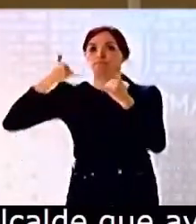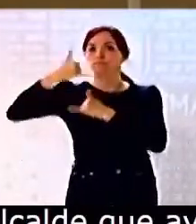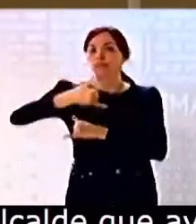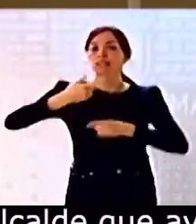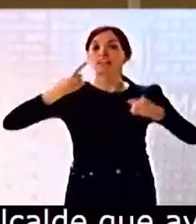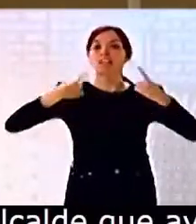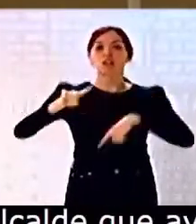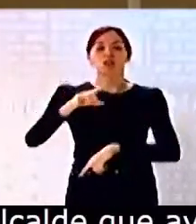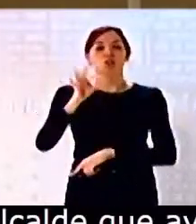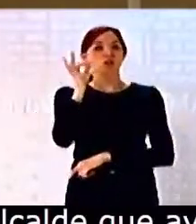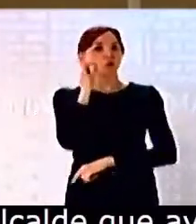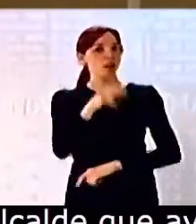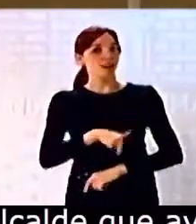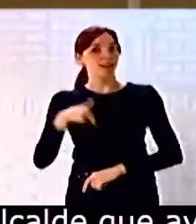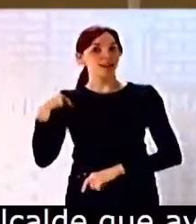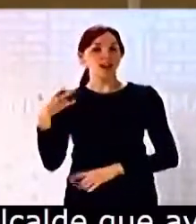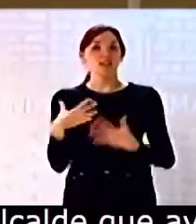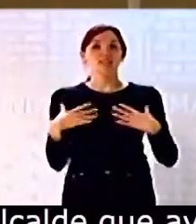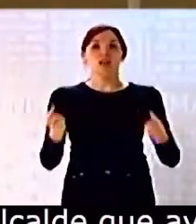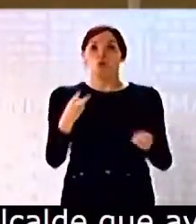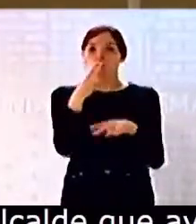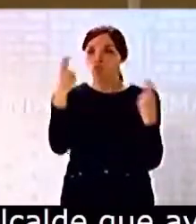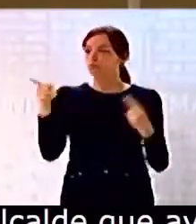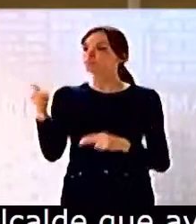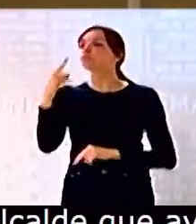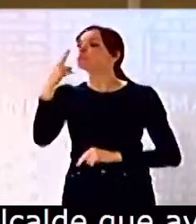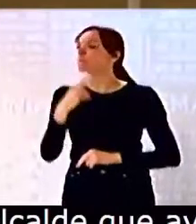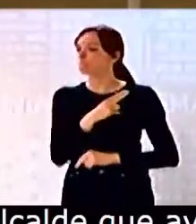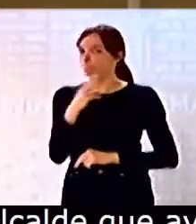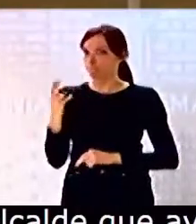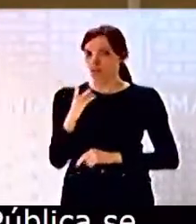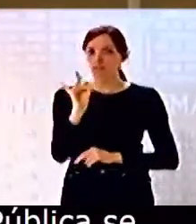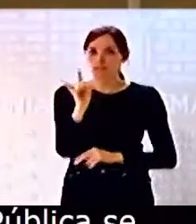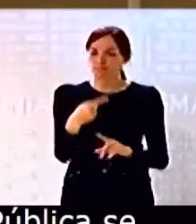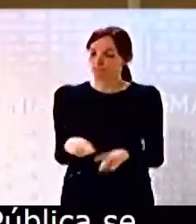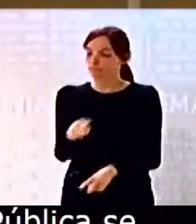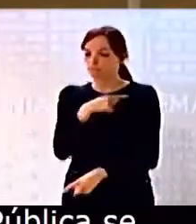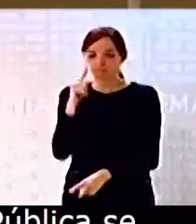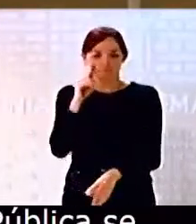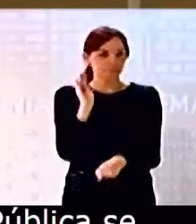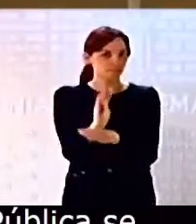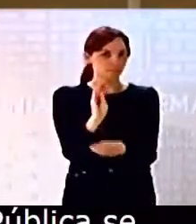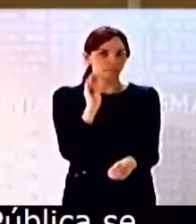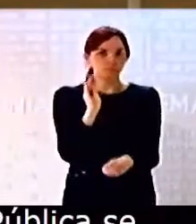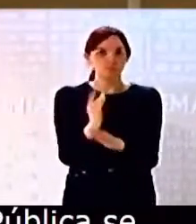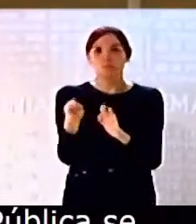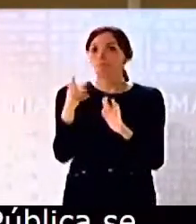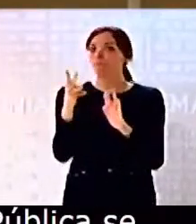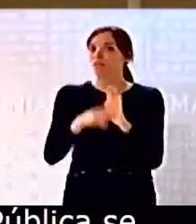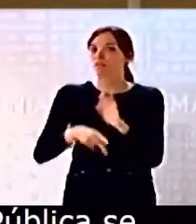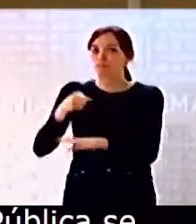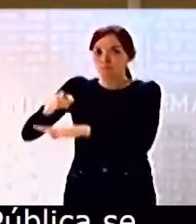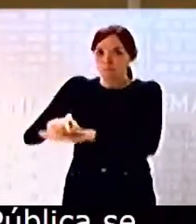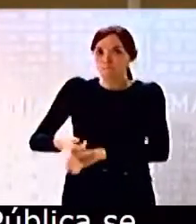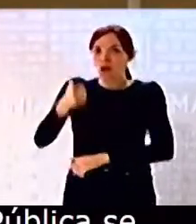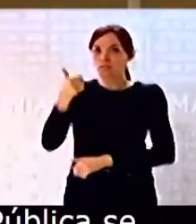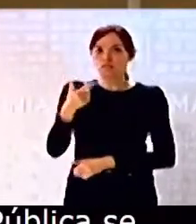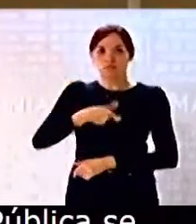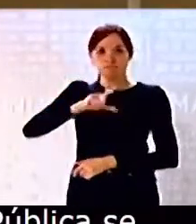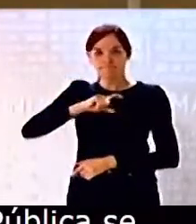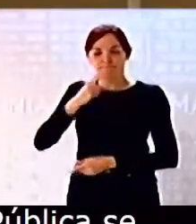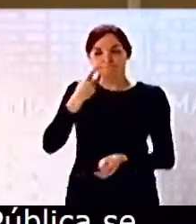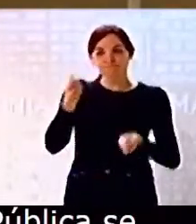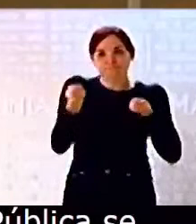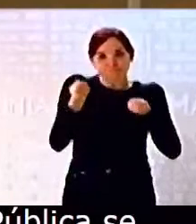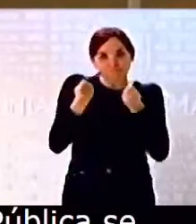general de Salud Pública se comprometiese a extremar las medidas de vigilancia